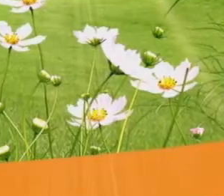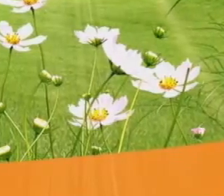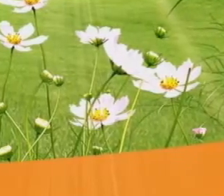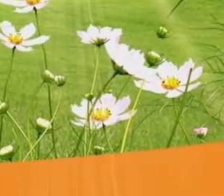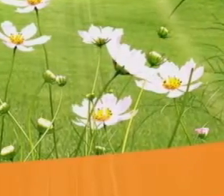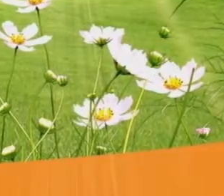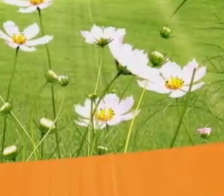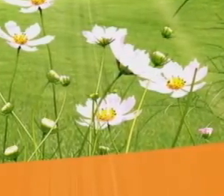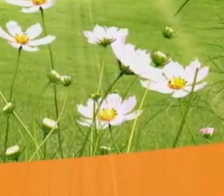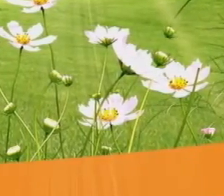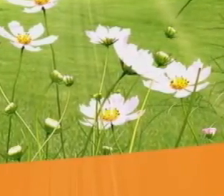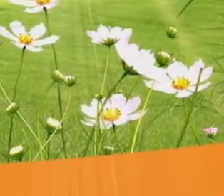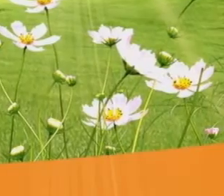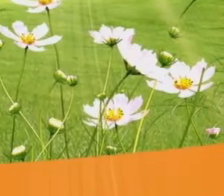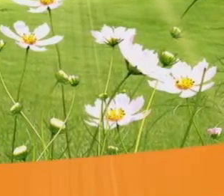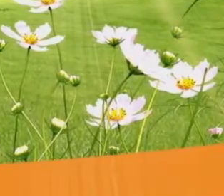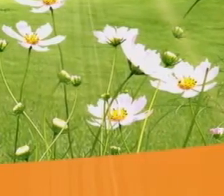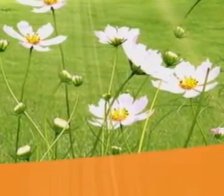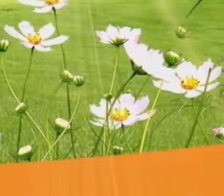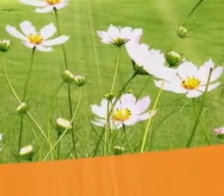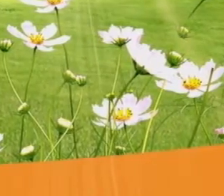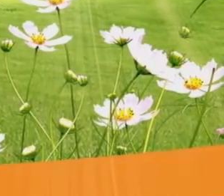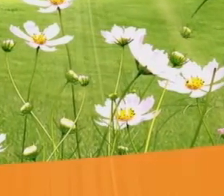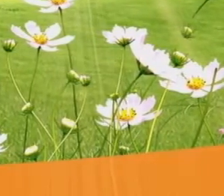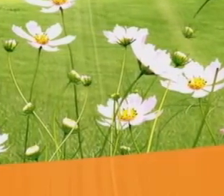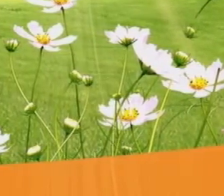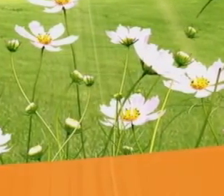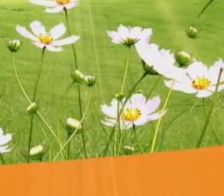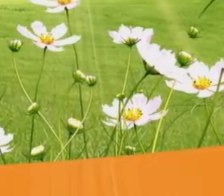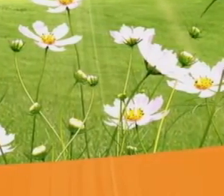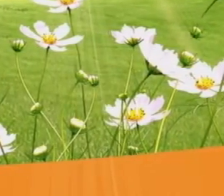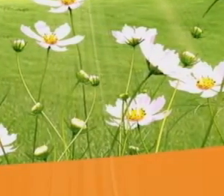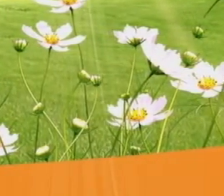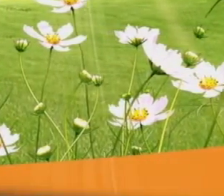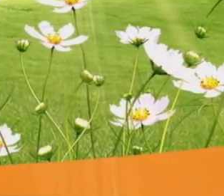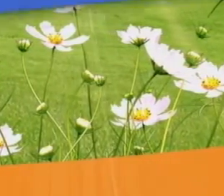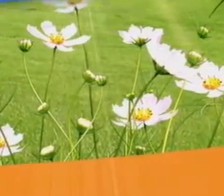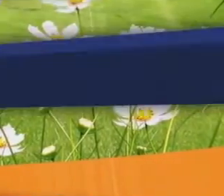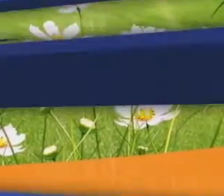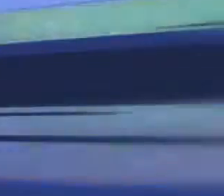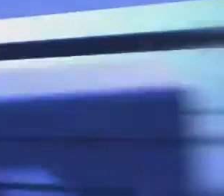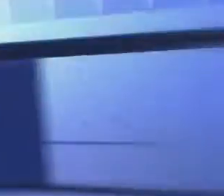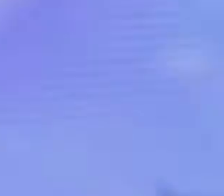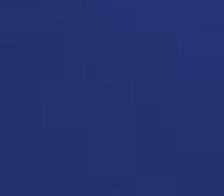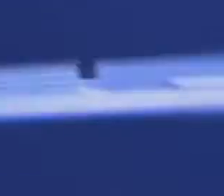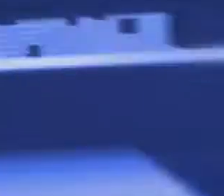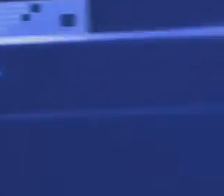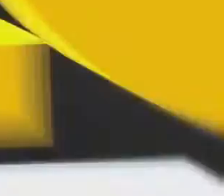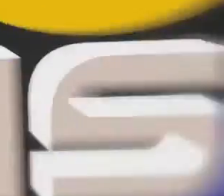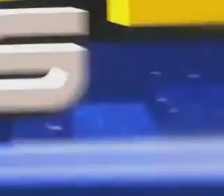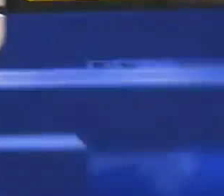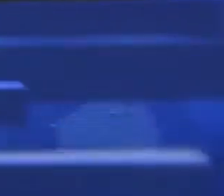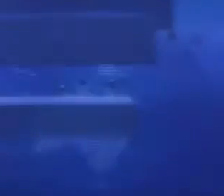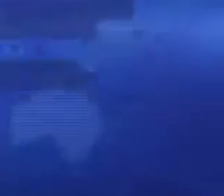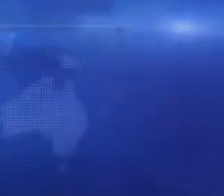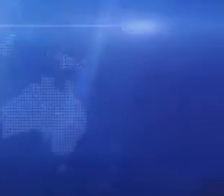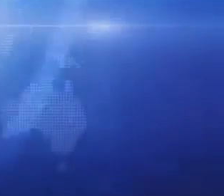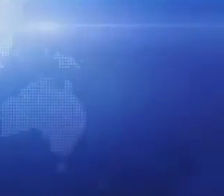el patrocinio de Barsol Ecológico, Barsol Aroma, Delicias, líder en limpieza. Enlace Noticias, lo que usted quiere